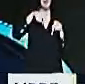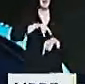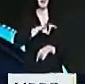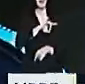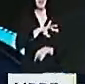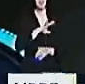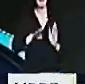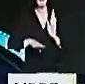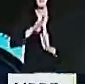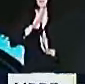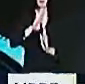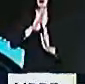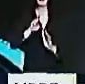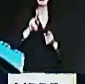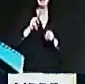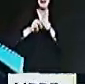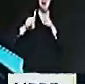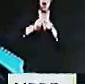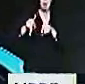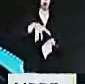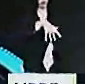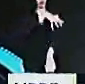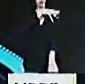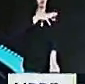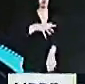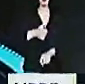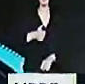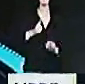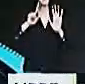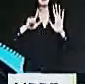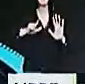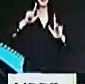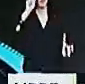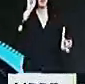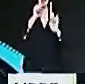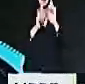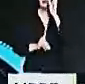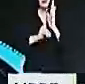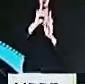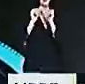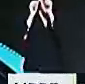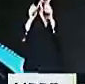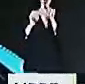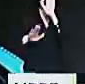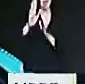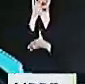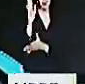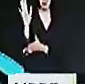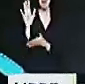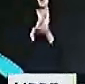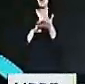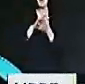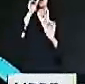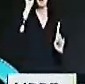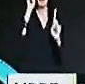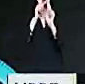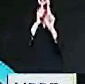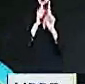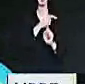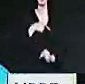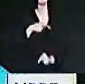más espacio a recorrer, más espacio físico para cumplir los 17 objetivos de desarrollo sostenible. Por ejemplo, en el objetivo de la